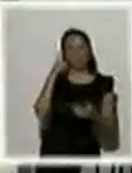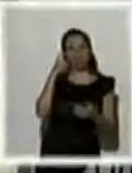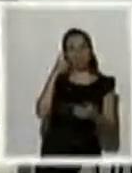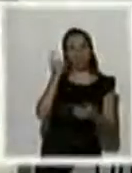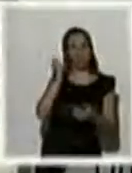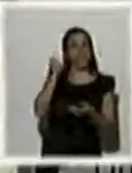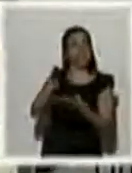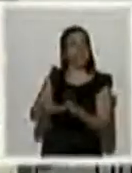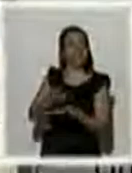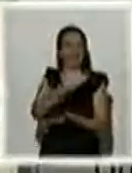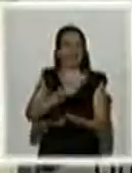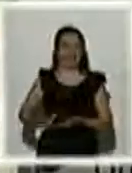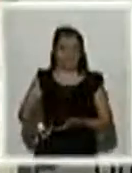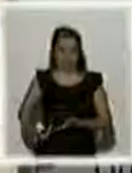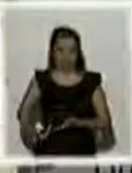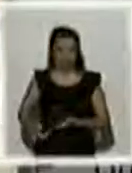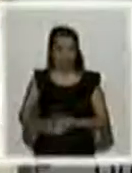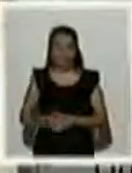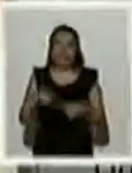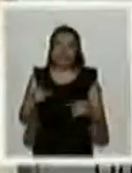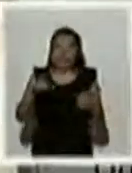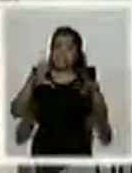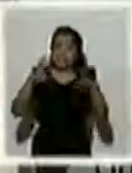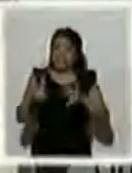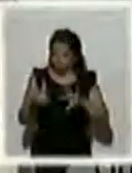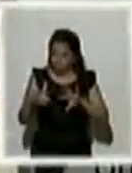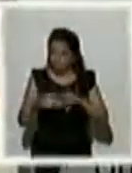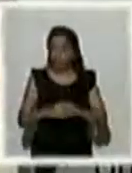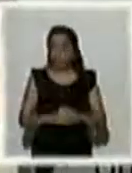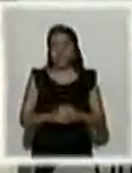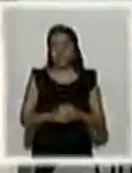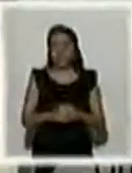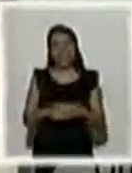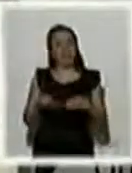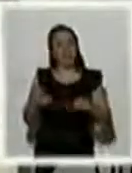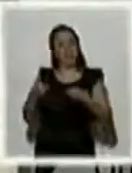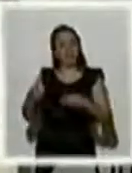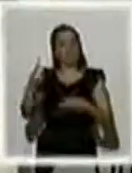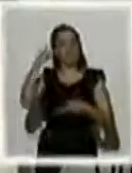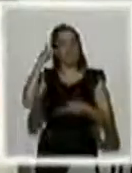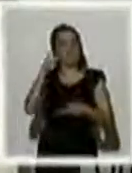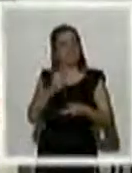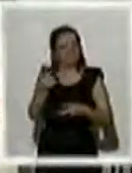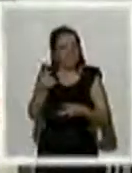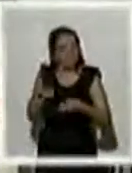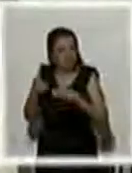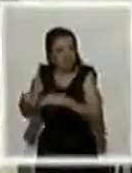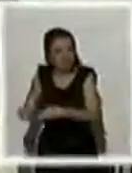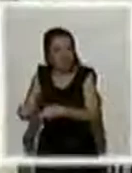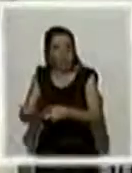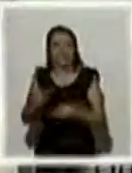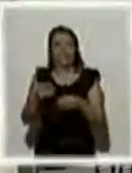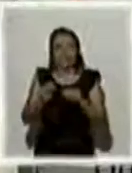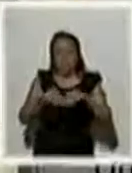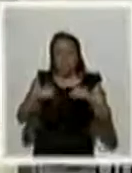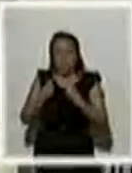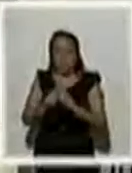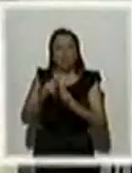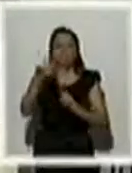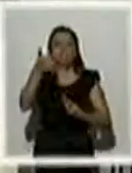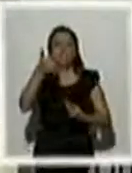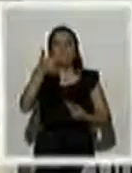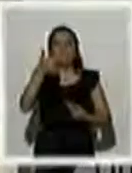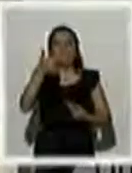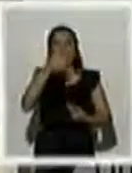paga la empresa. Con esa modalidad, aplicando el 10%, sacamos por año 600.000 jóvenes de la calle, le